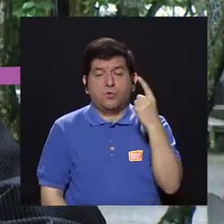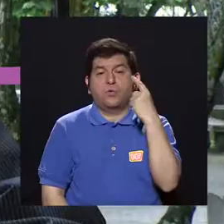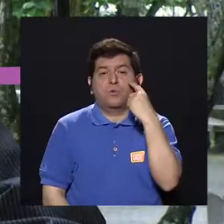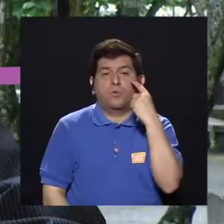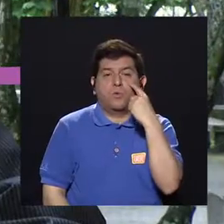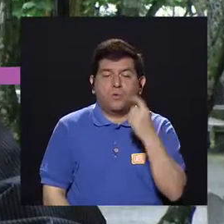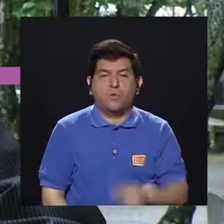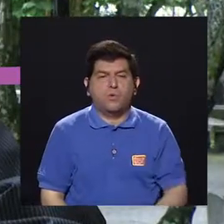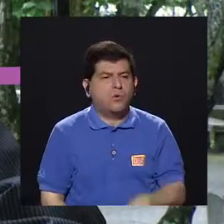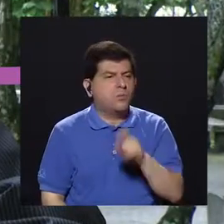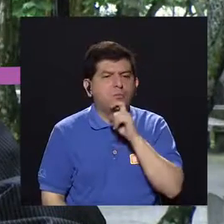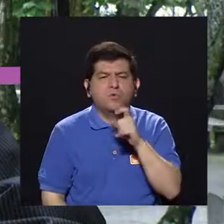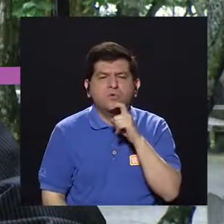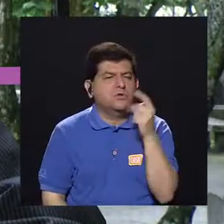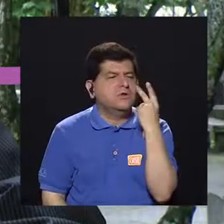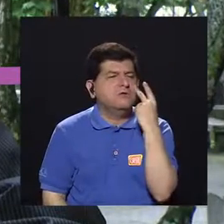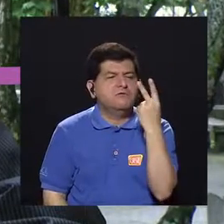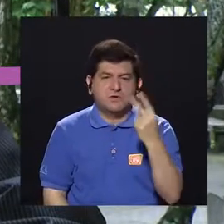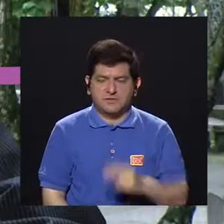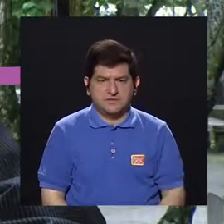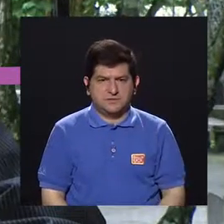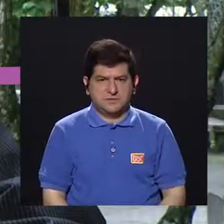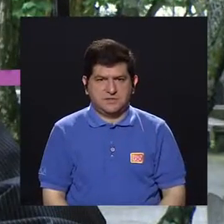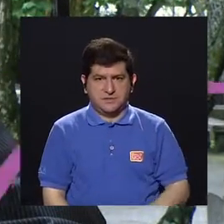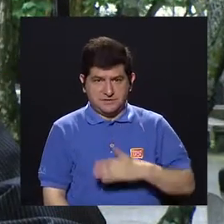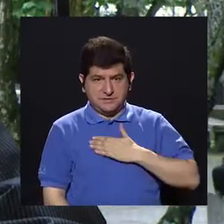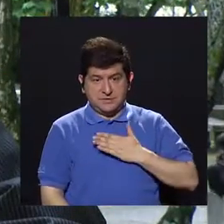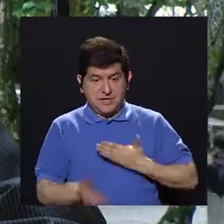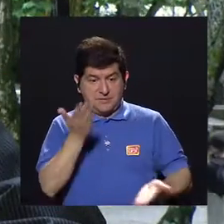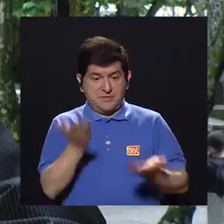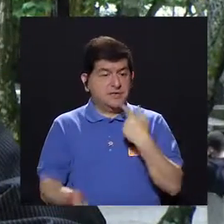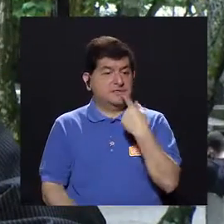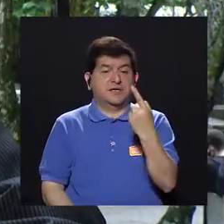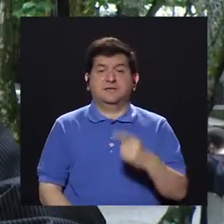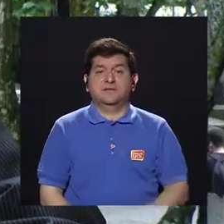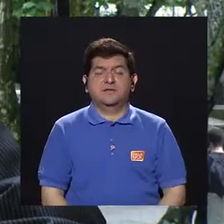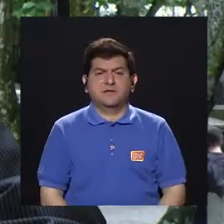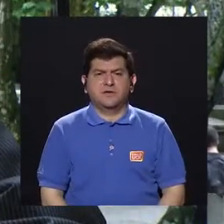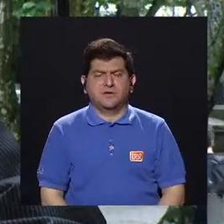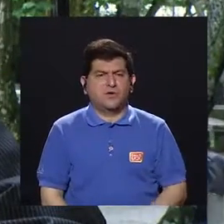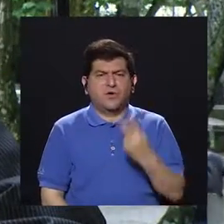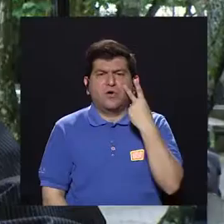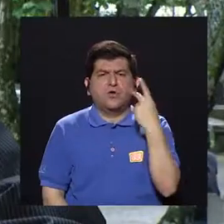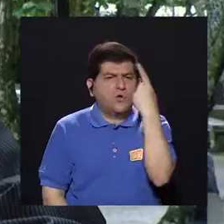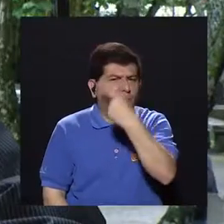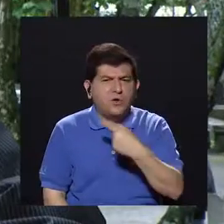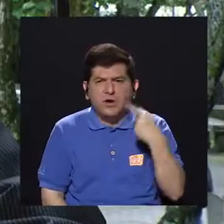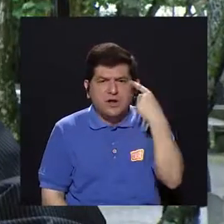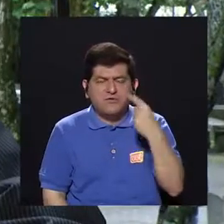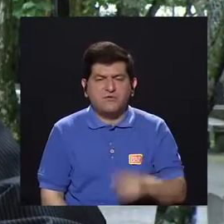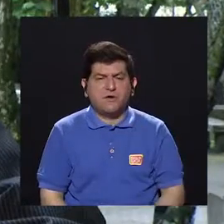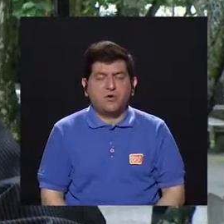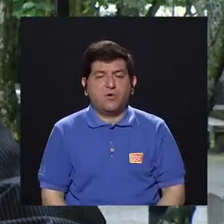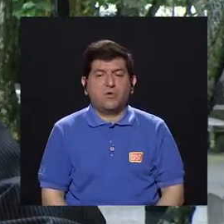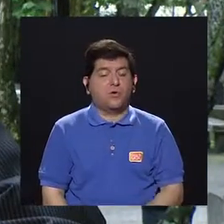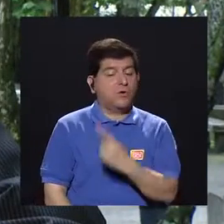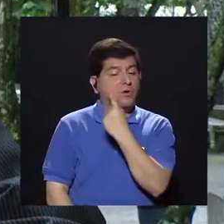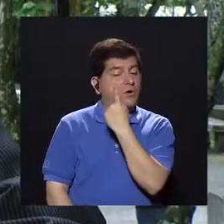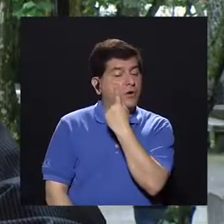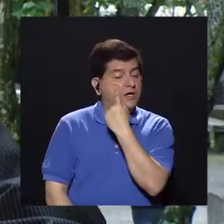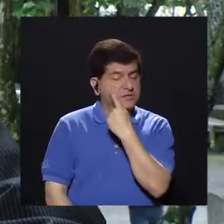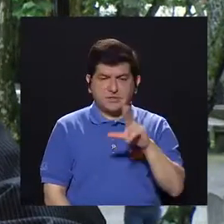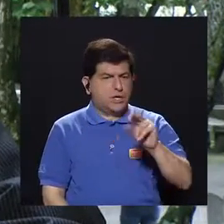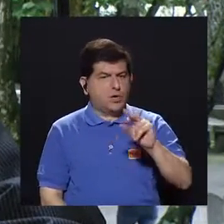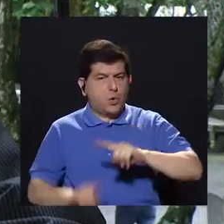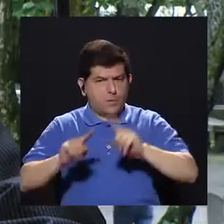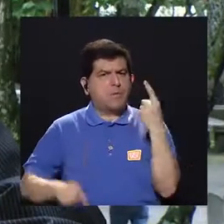los ojos le cuesta ver. Si en este caso me estuviera dando a mí, podría yo decirle, mira, no le veo la cara con mi ojo derecho, pero sí se lo